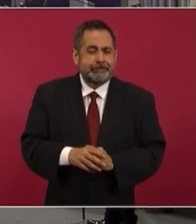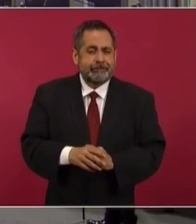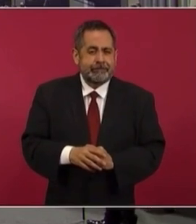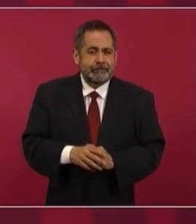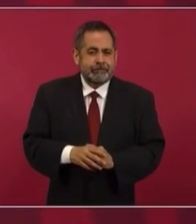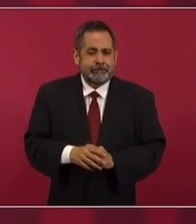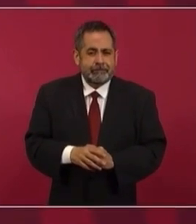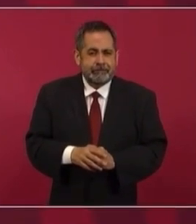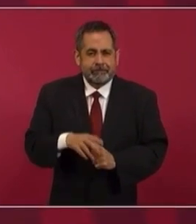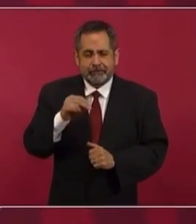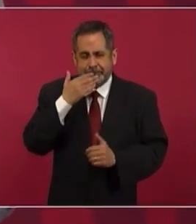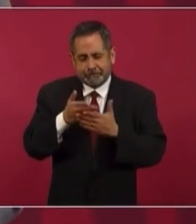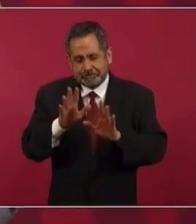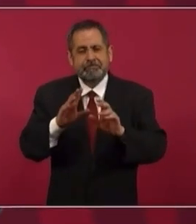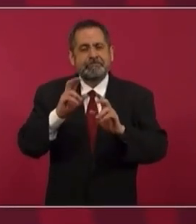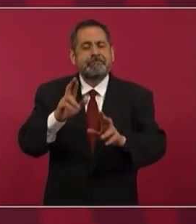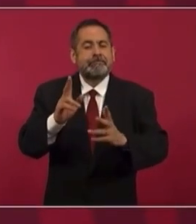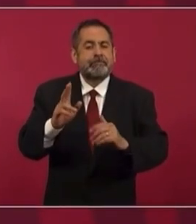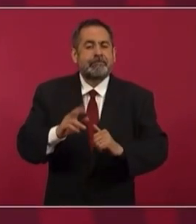Que le digo que eso no es diplomático, pero bien,